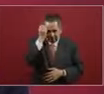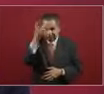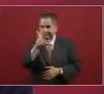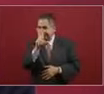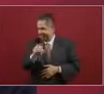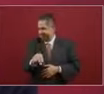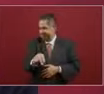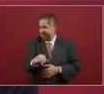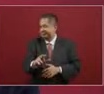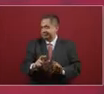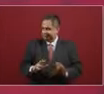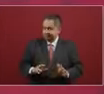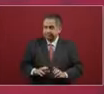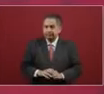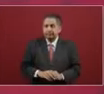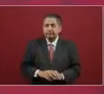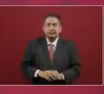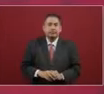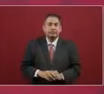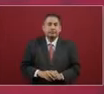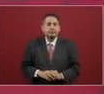no.